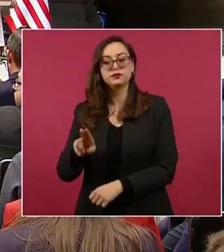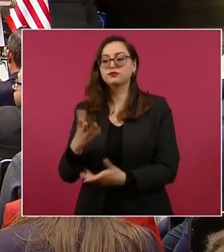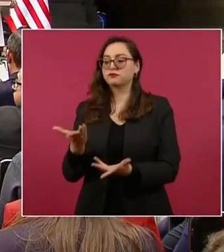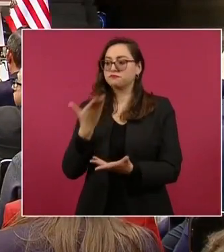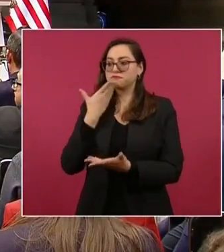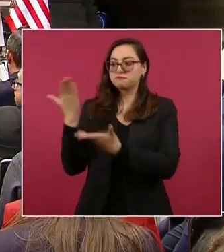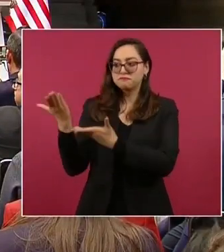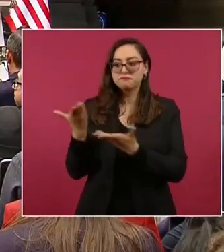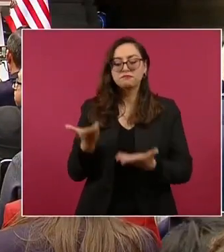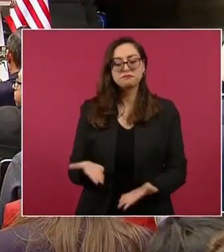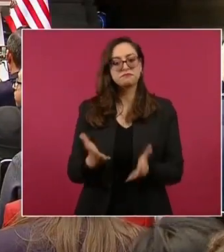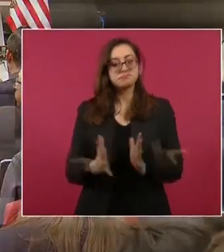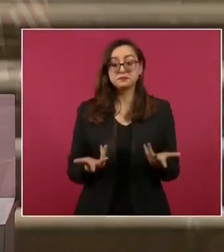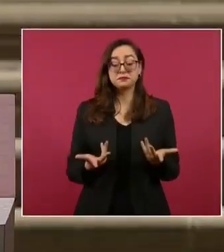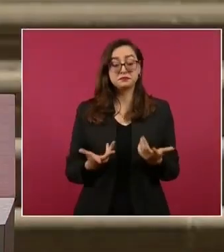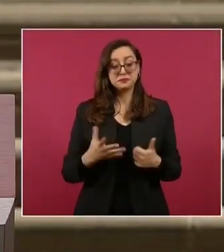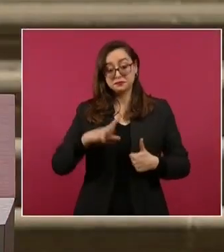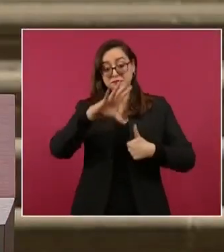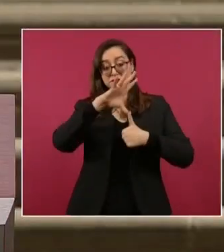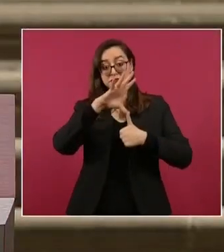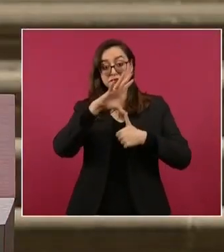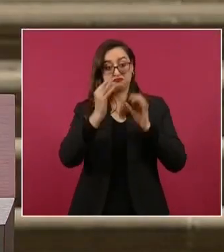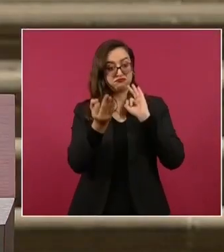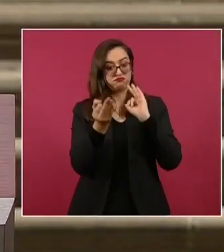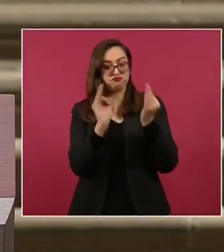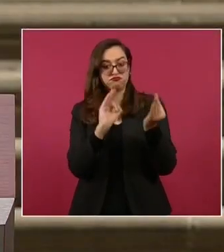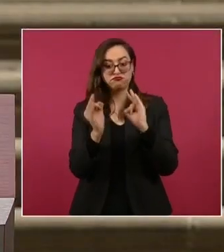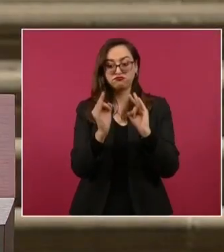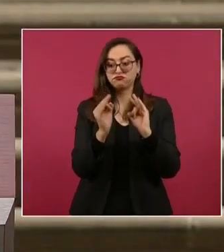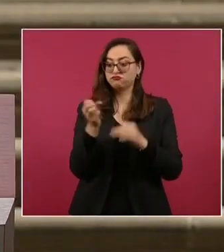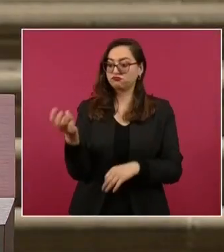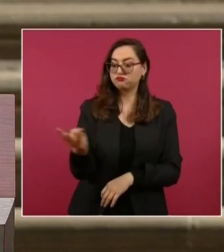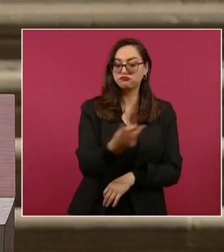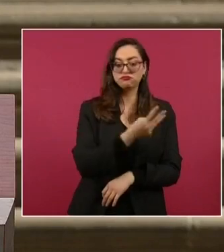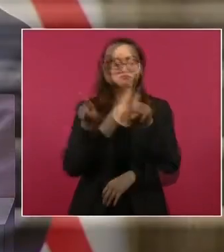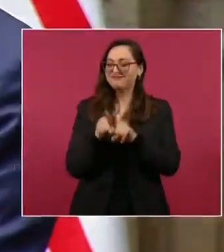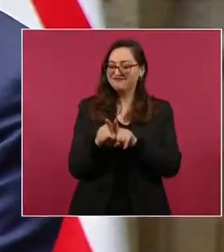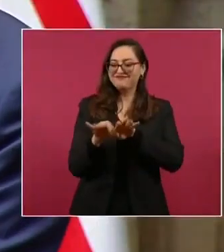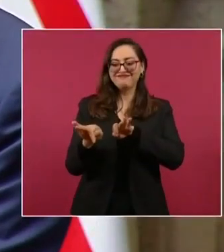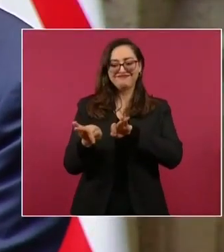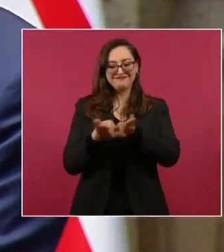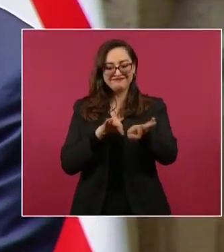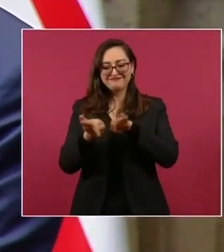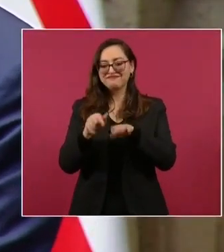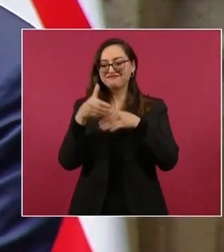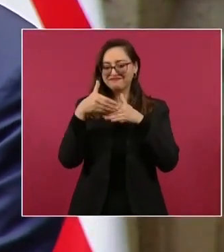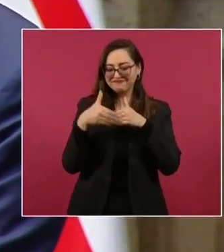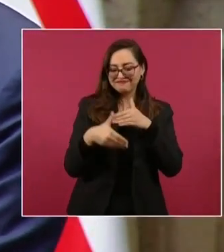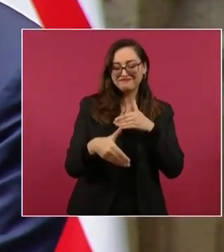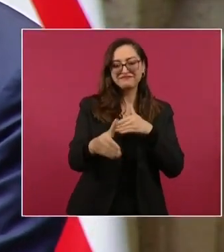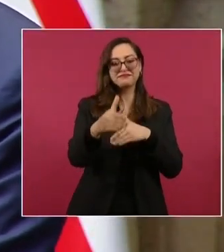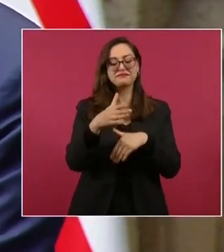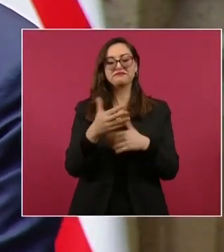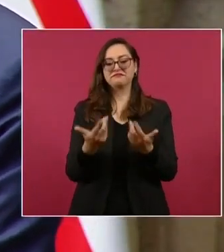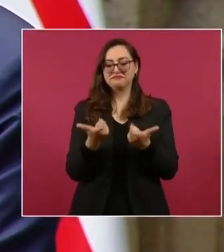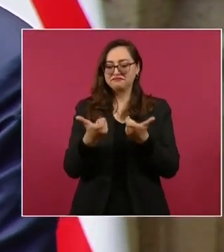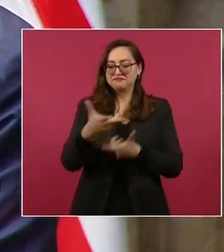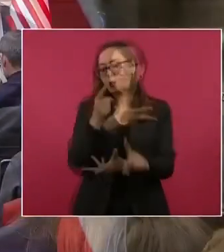Norteamérica sea el lugar más competitivo, próspero y resiliente del mundo. Biden señaló que